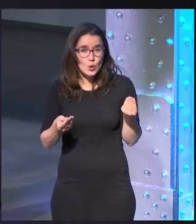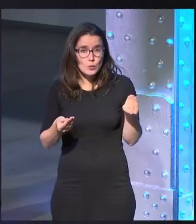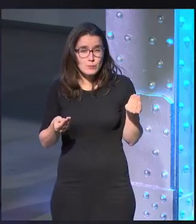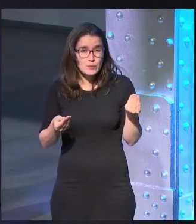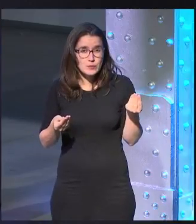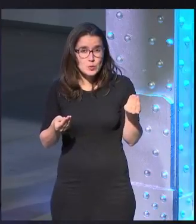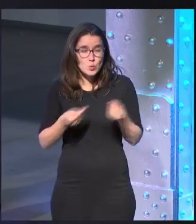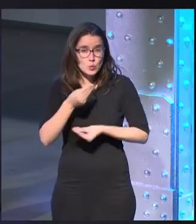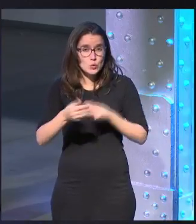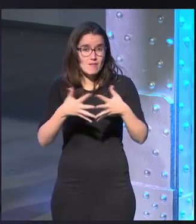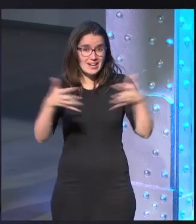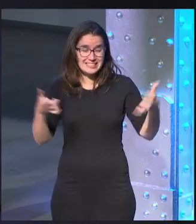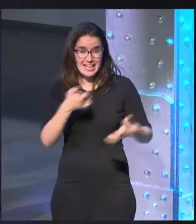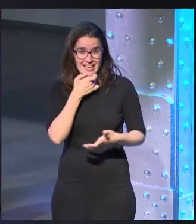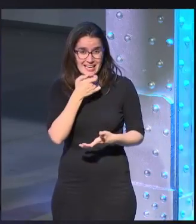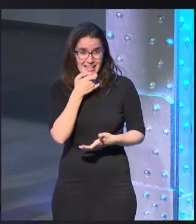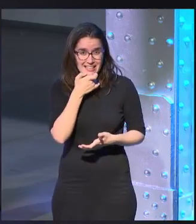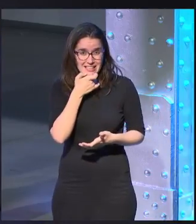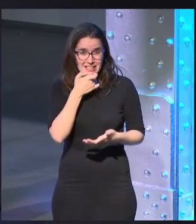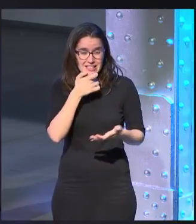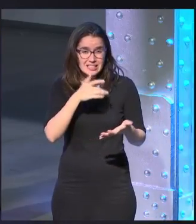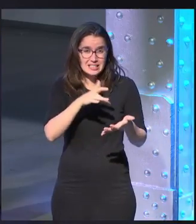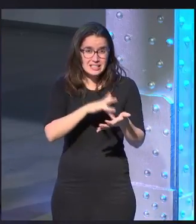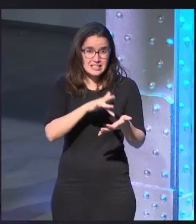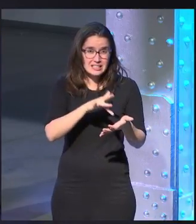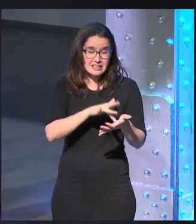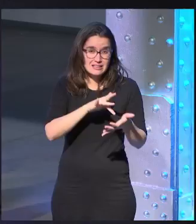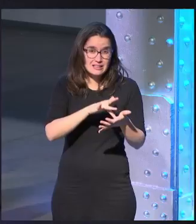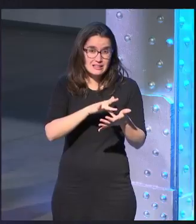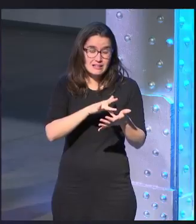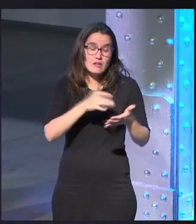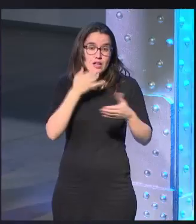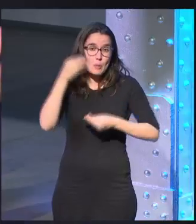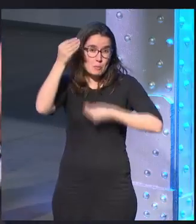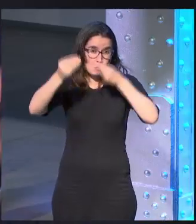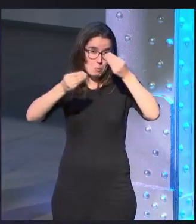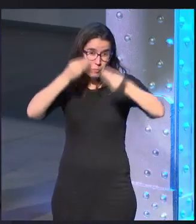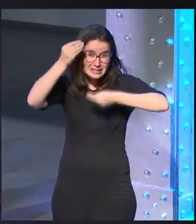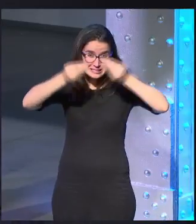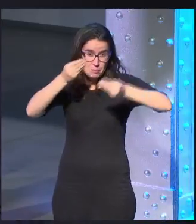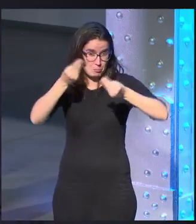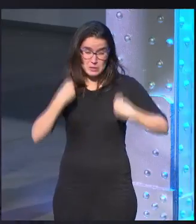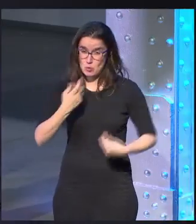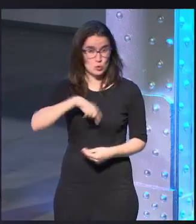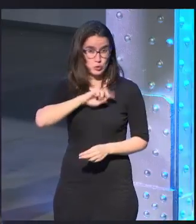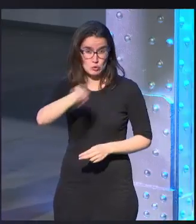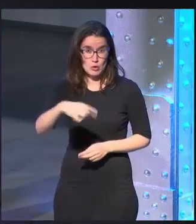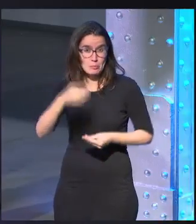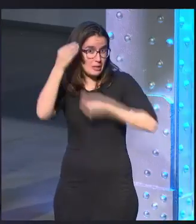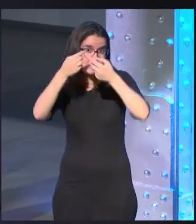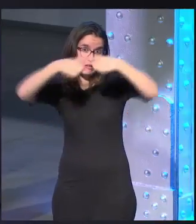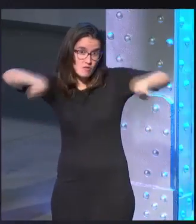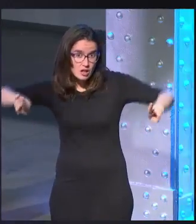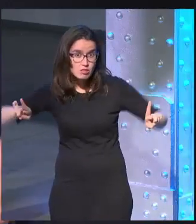una frase en inglés, tienen outside of the box thinking. O sea, no piensan como nosotros, piensan